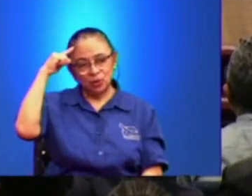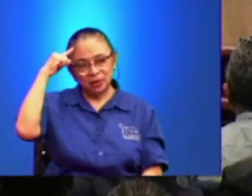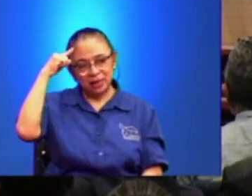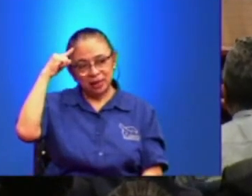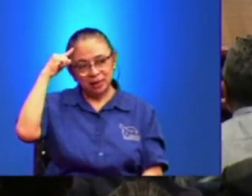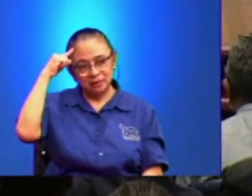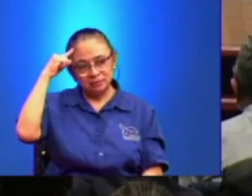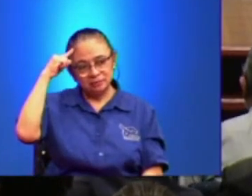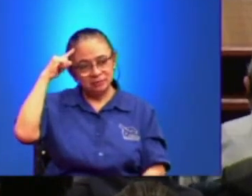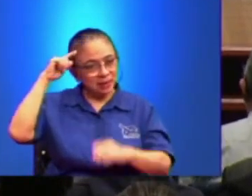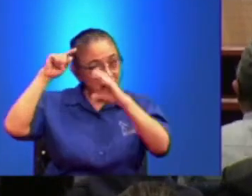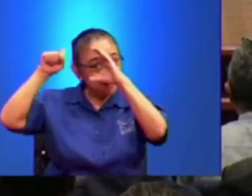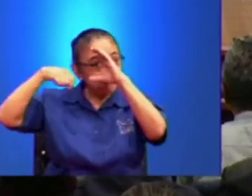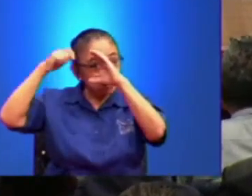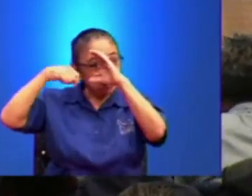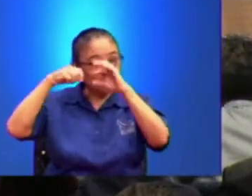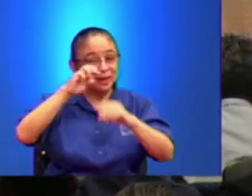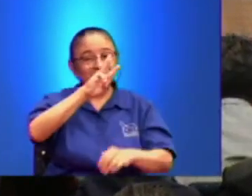300